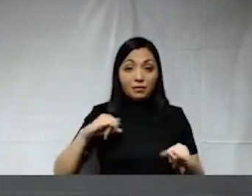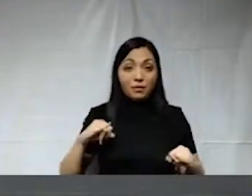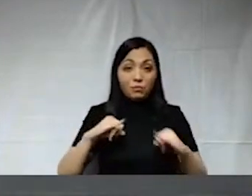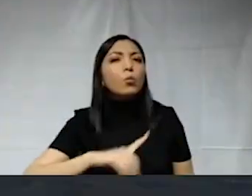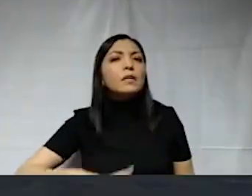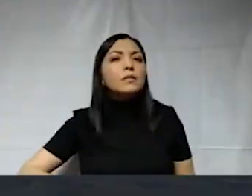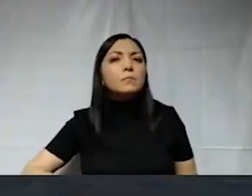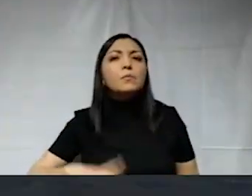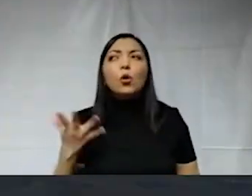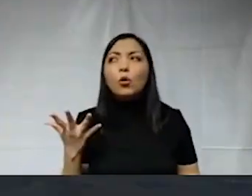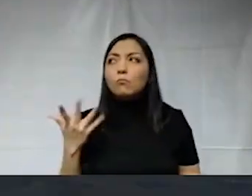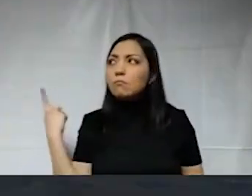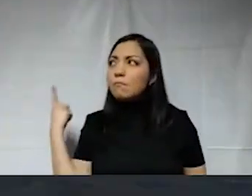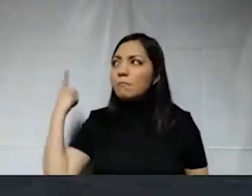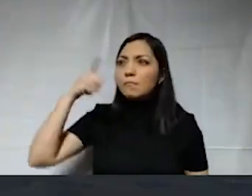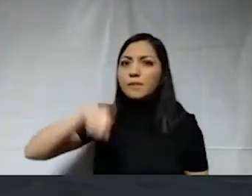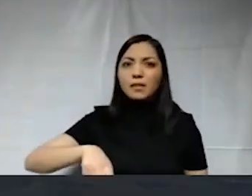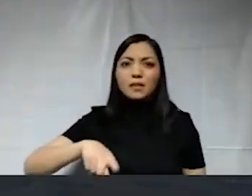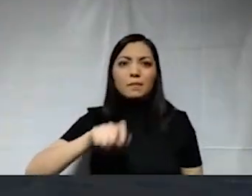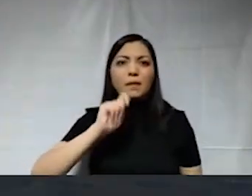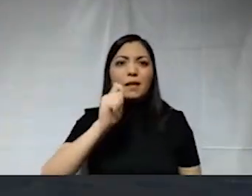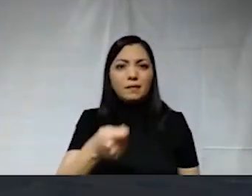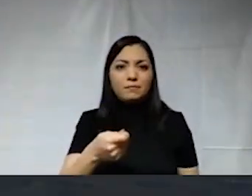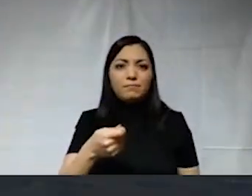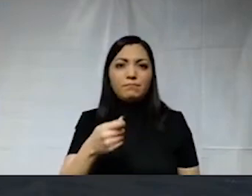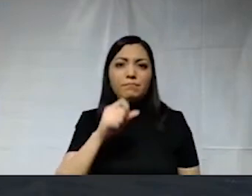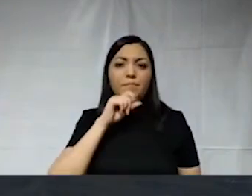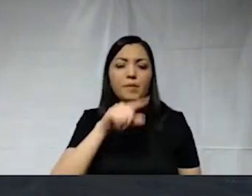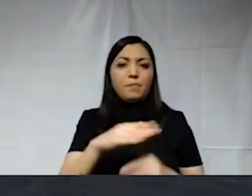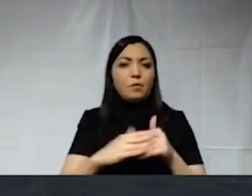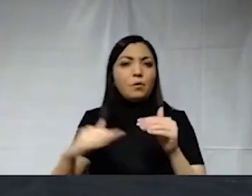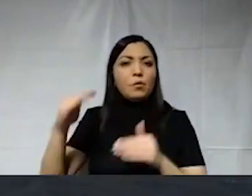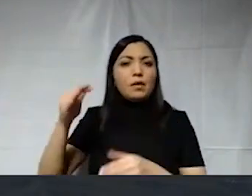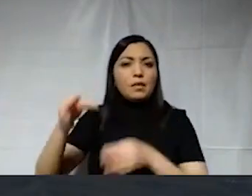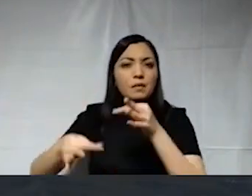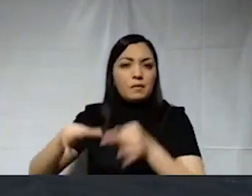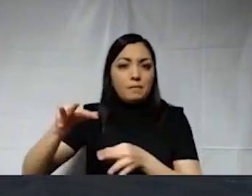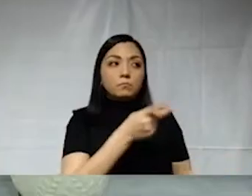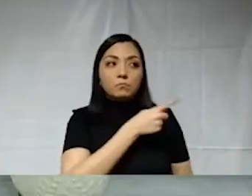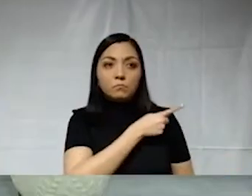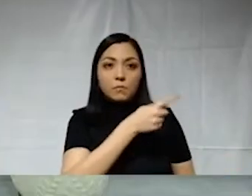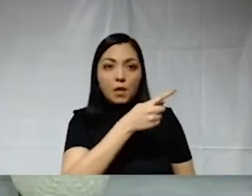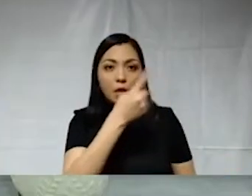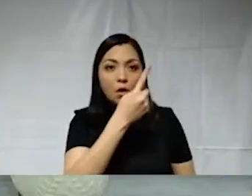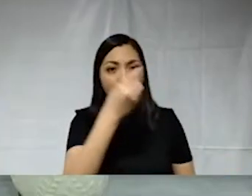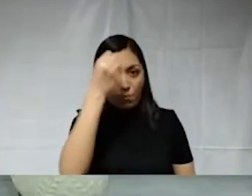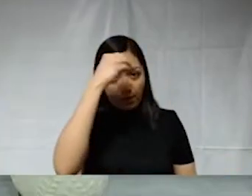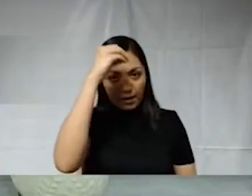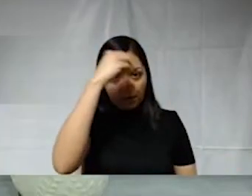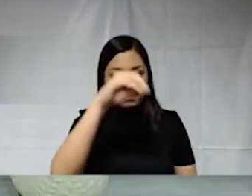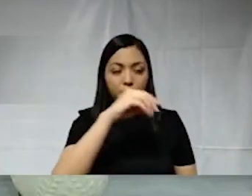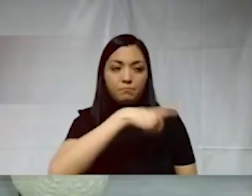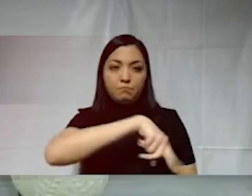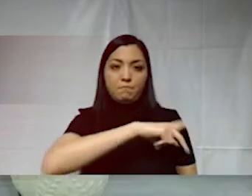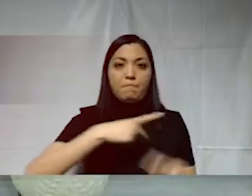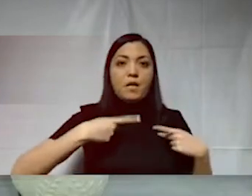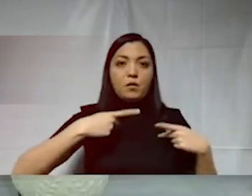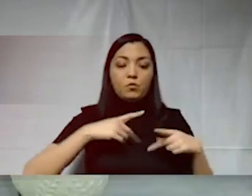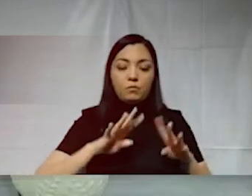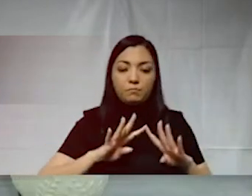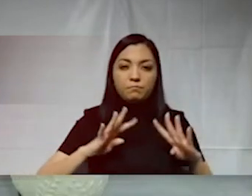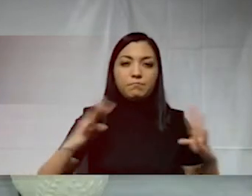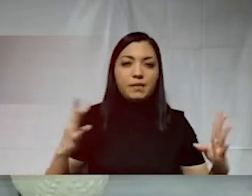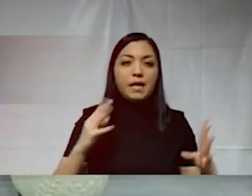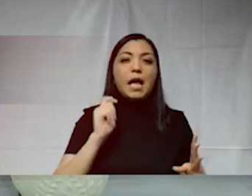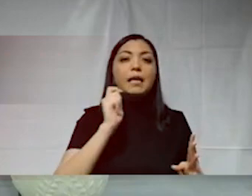municipios es cuándo se va a saber En cuáles habrá candidata y En cuáles será un candidato UDG TV Canal